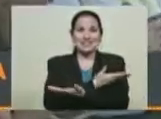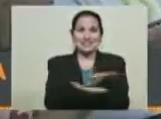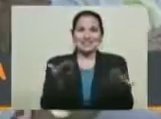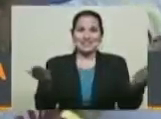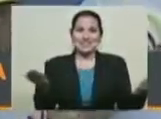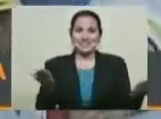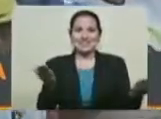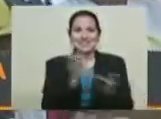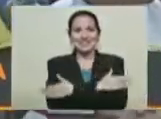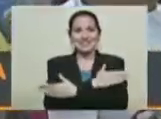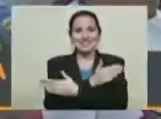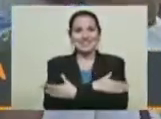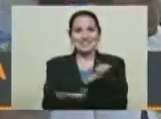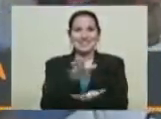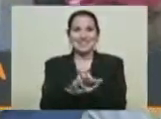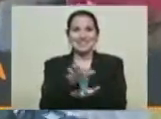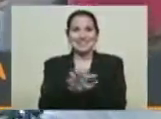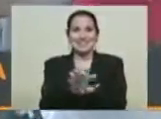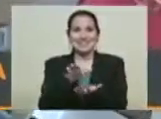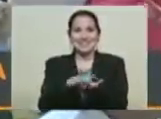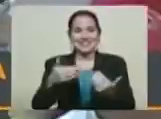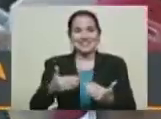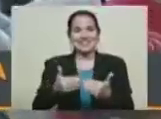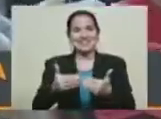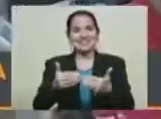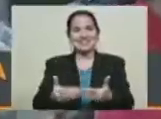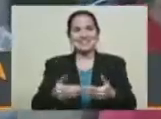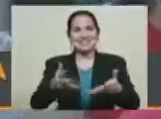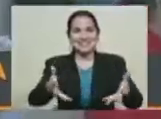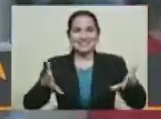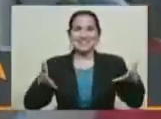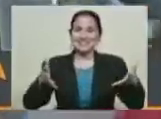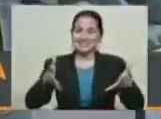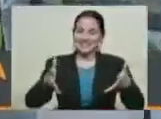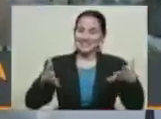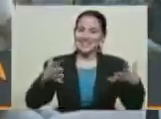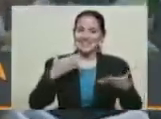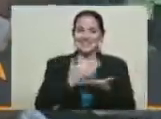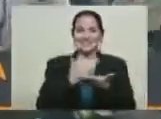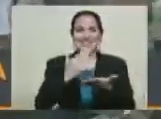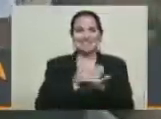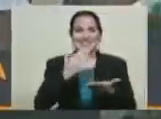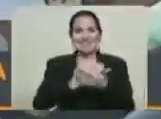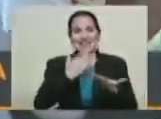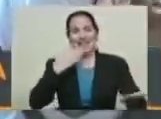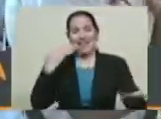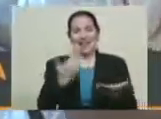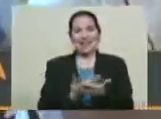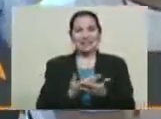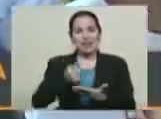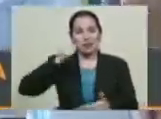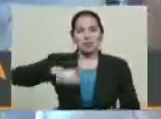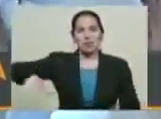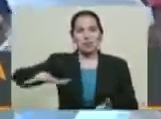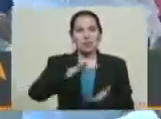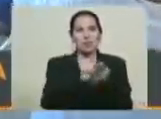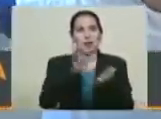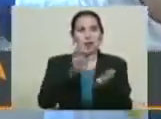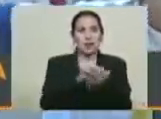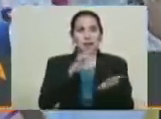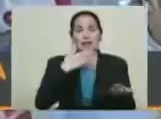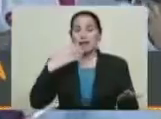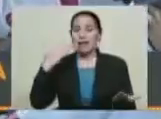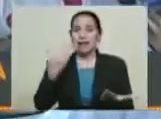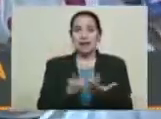felicidades Margarita, sigamos adelante, de victoria en victoria. Gracias, pueblo de Margarita,